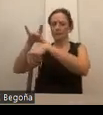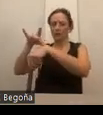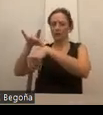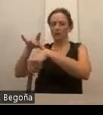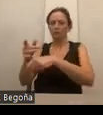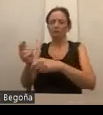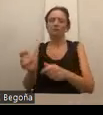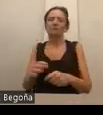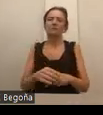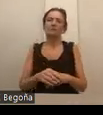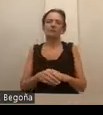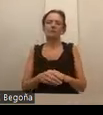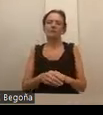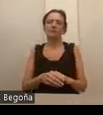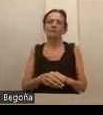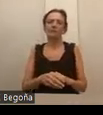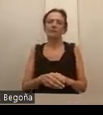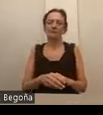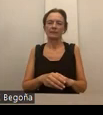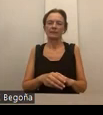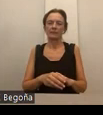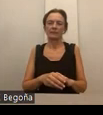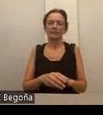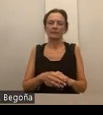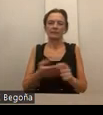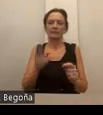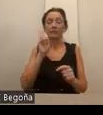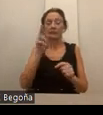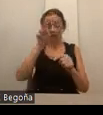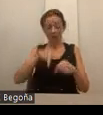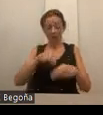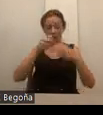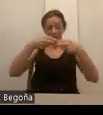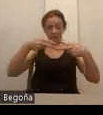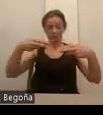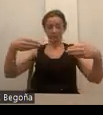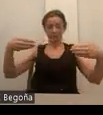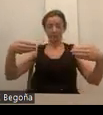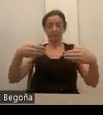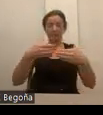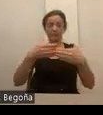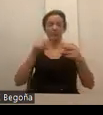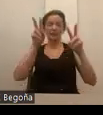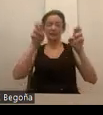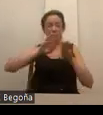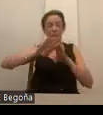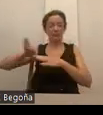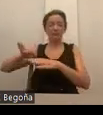de nosotros. Y como veis aquí abajo tenemos un enlace, esto no tiene nada que ver con la charla de hoy, pero